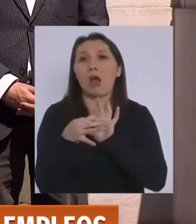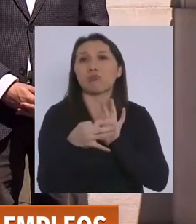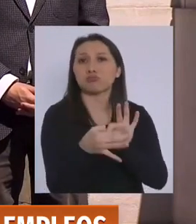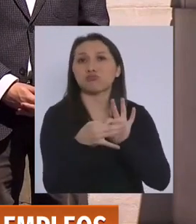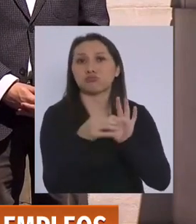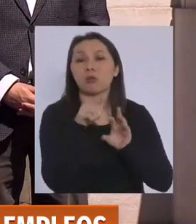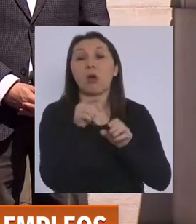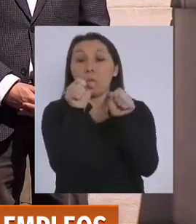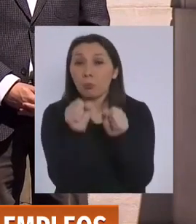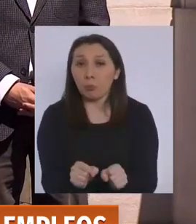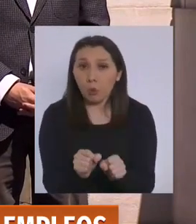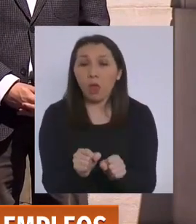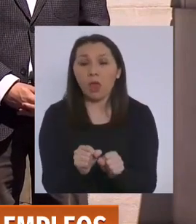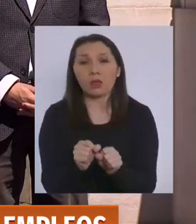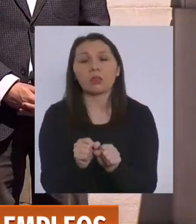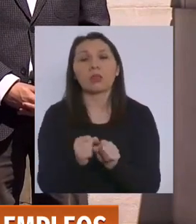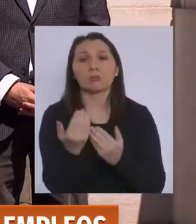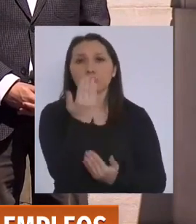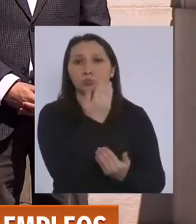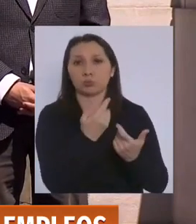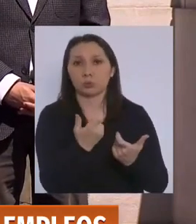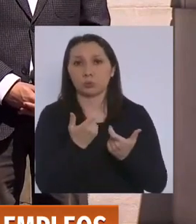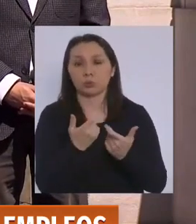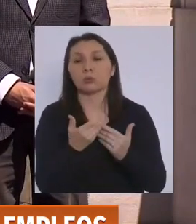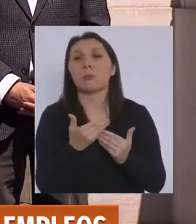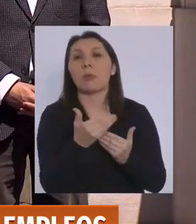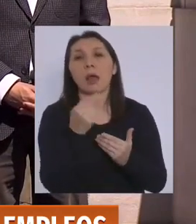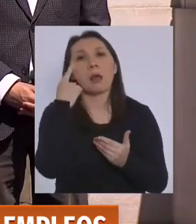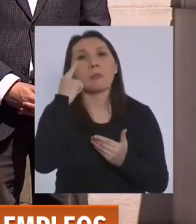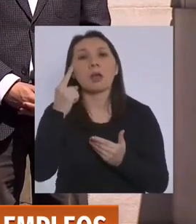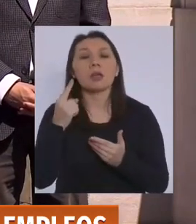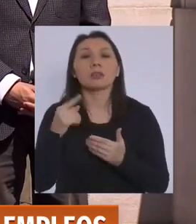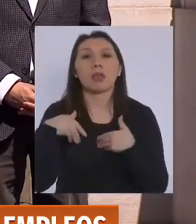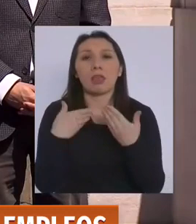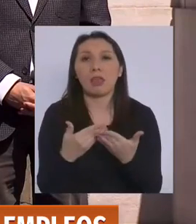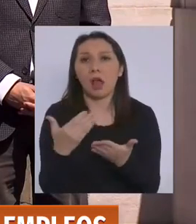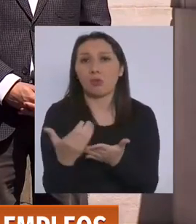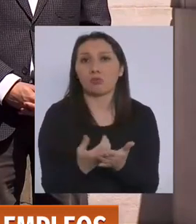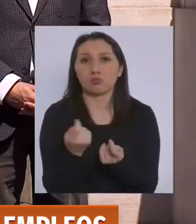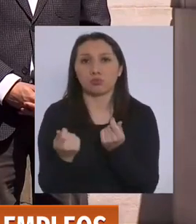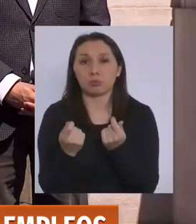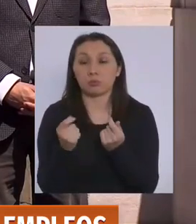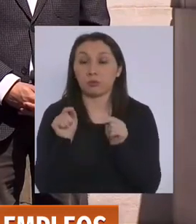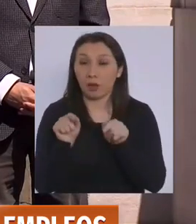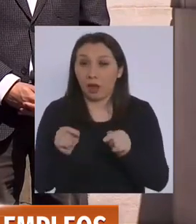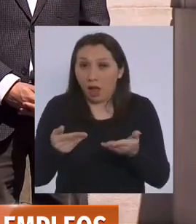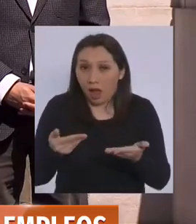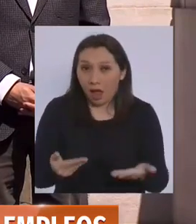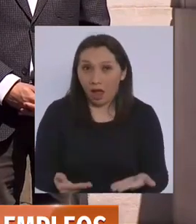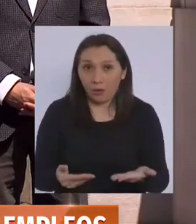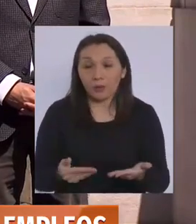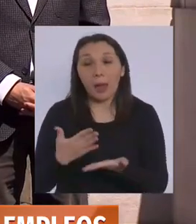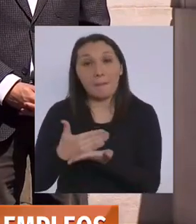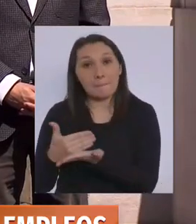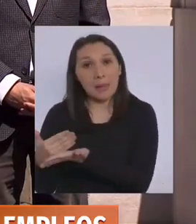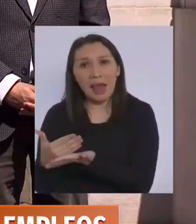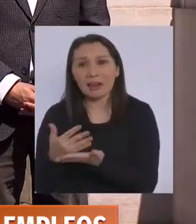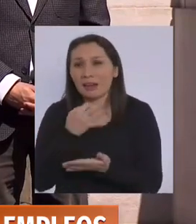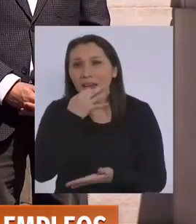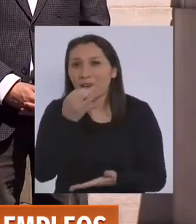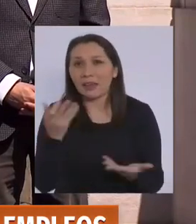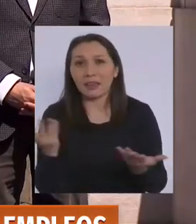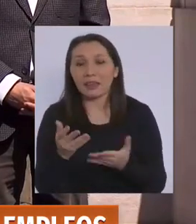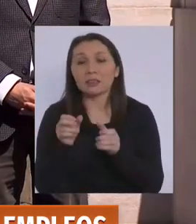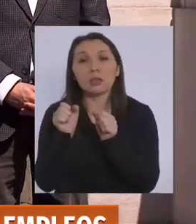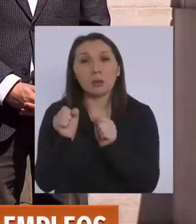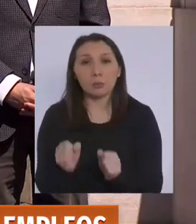la posibilidad de tener toda una protección que va más allá de la generación de ingresos. En este momento, el plan lo que plantea es